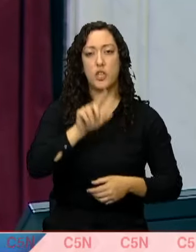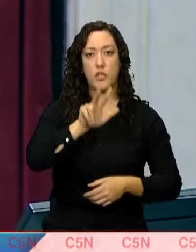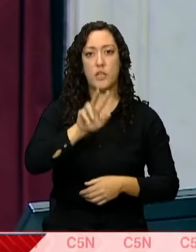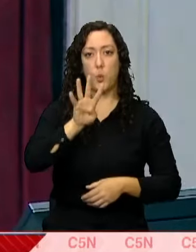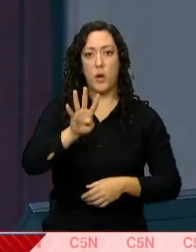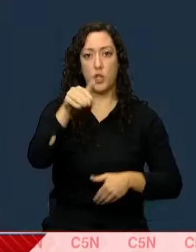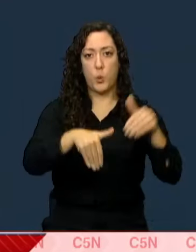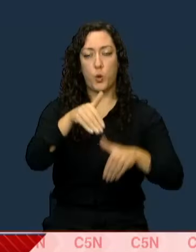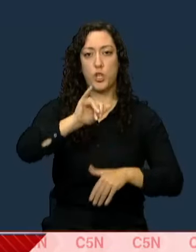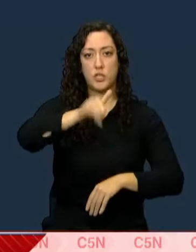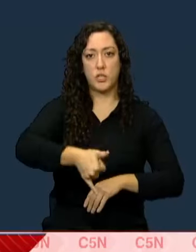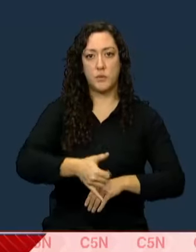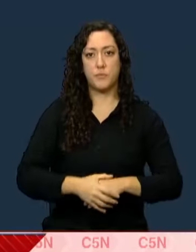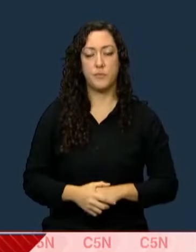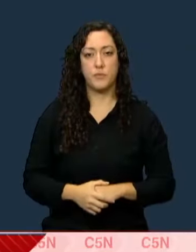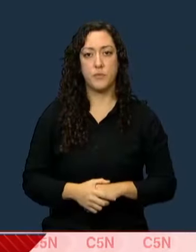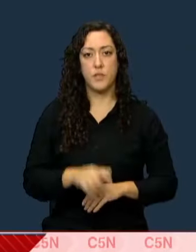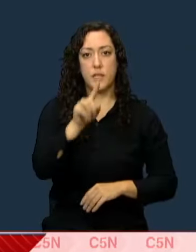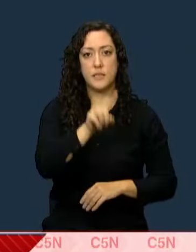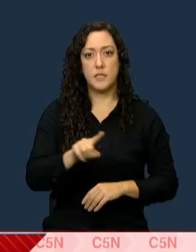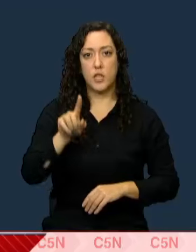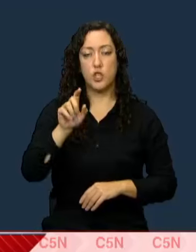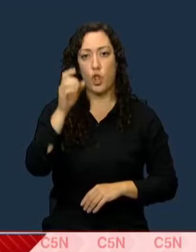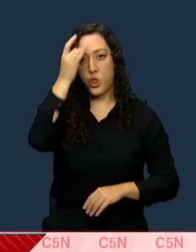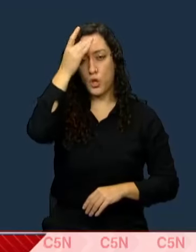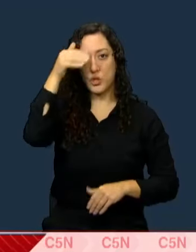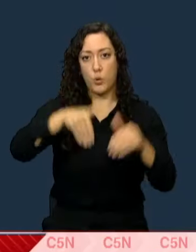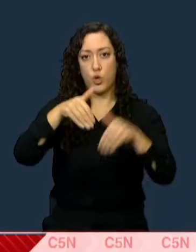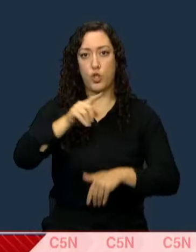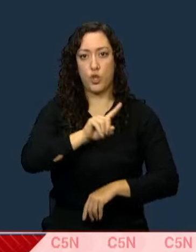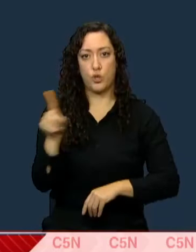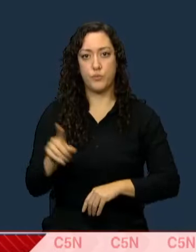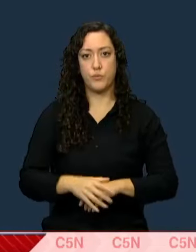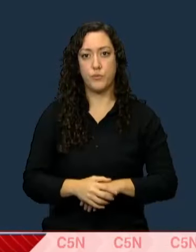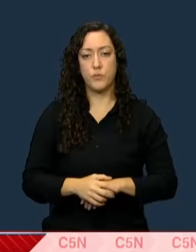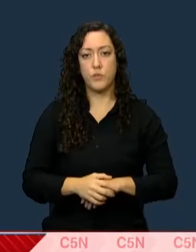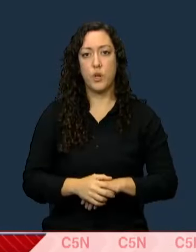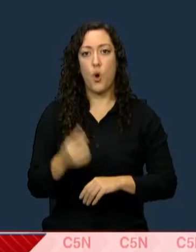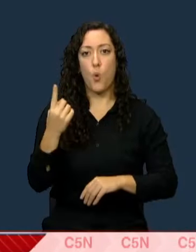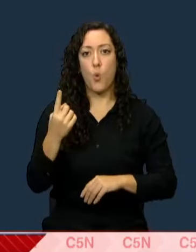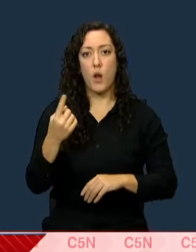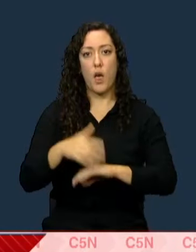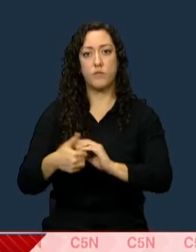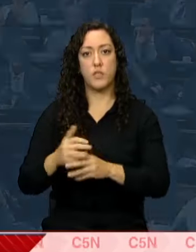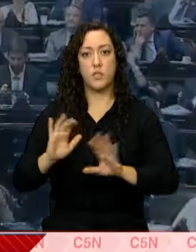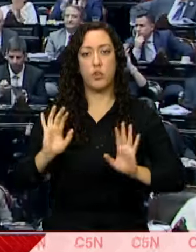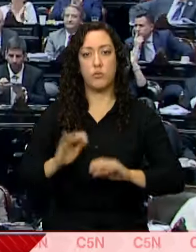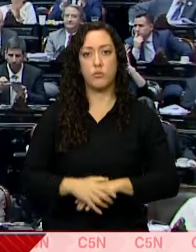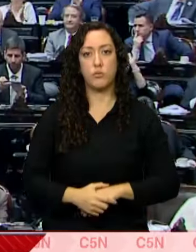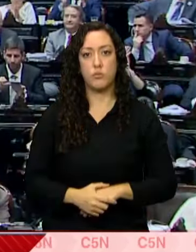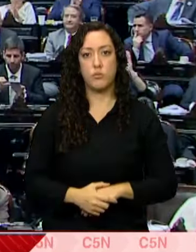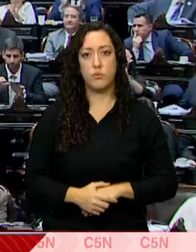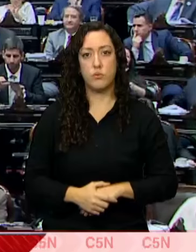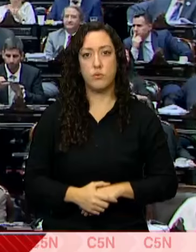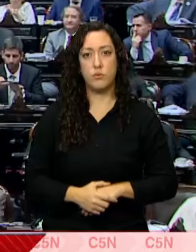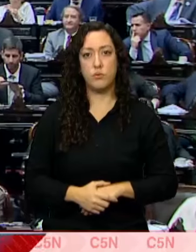...134 votos afirmativos, 112 votos negativos y una abstención. 117, creo yo.